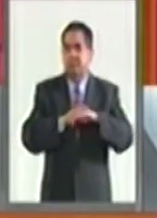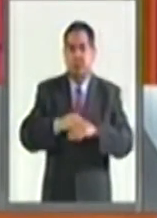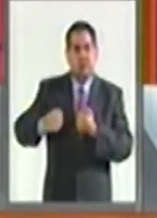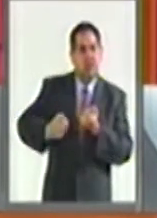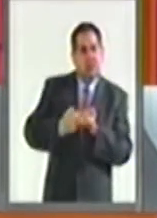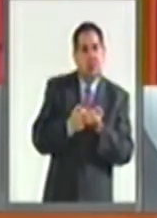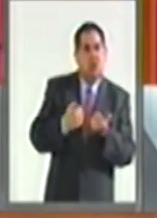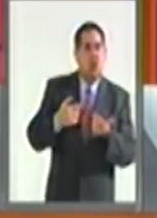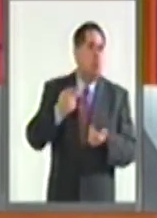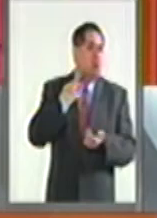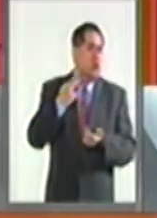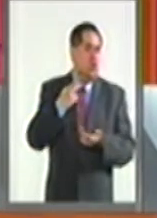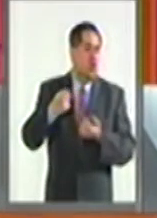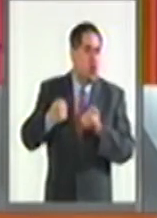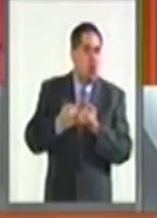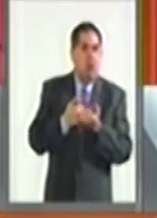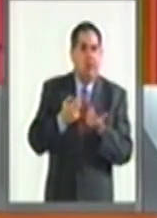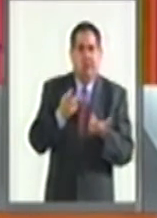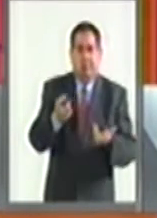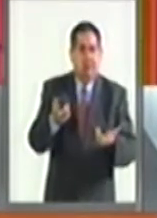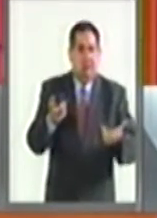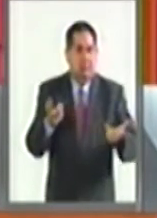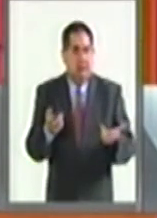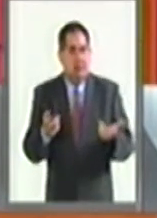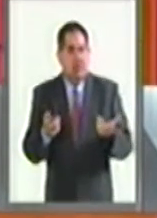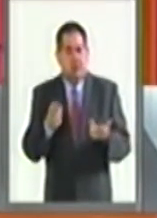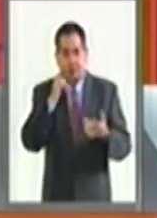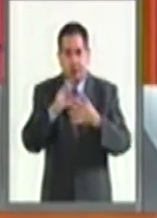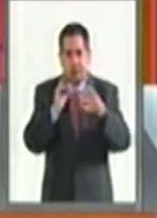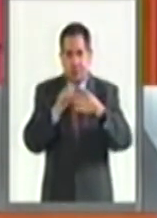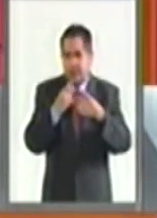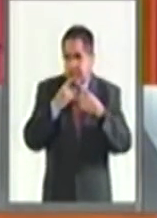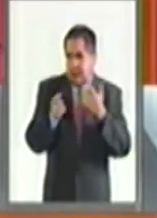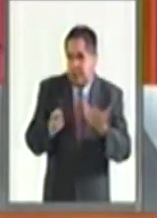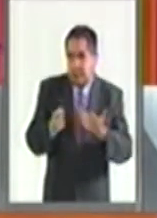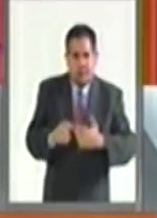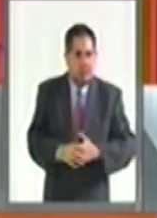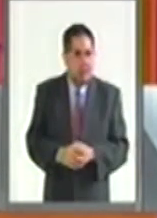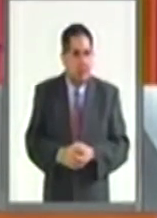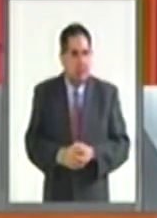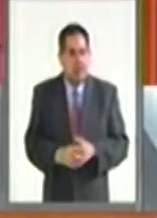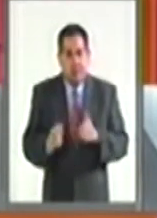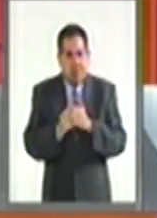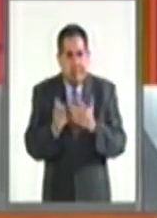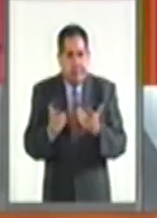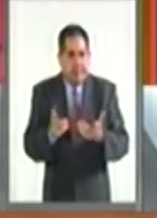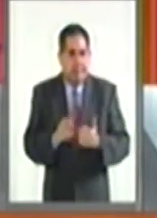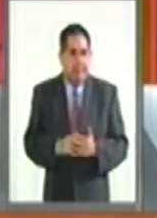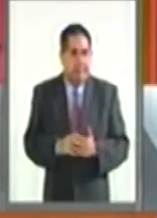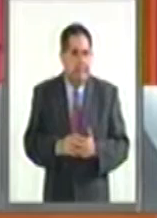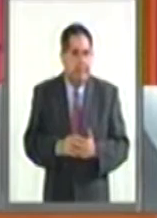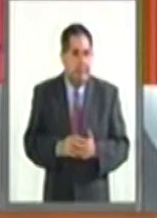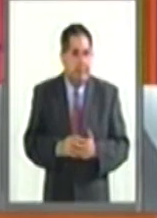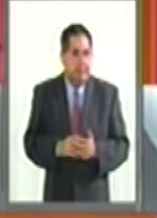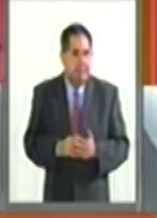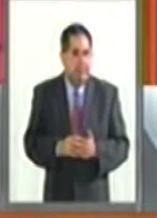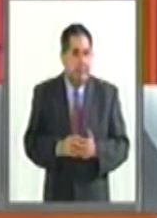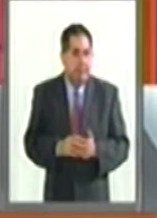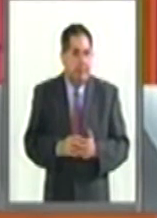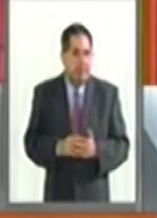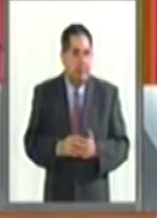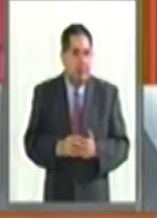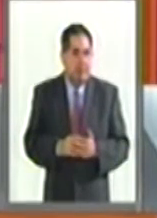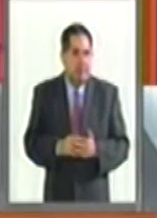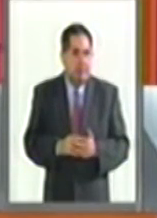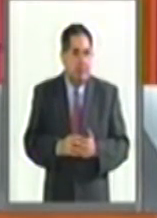partido político y entonces llegan con una